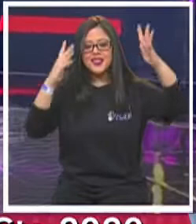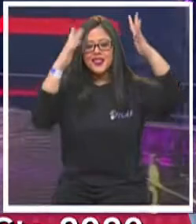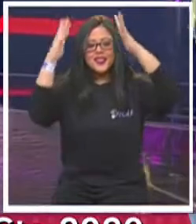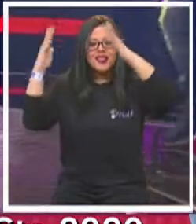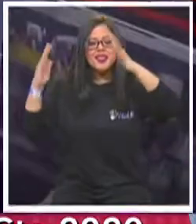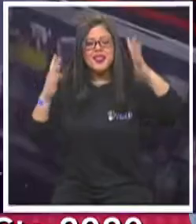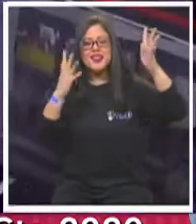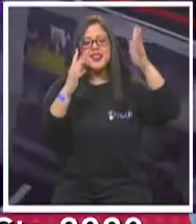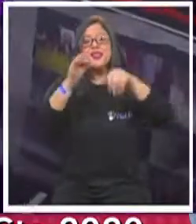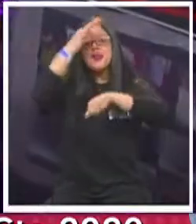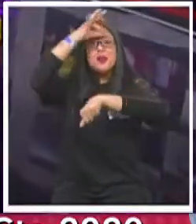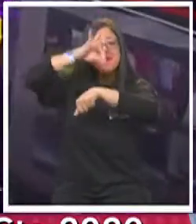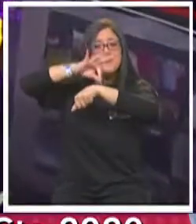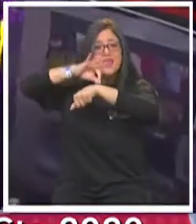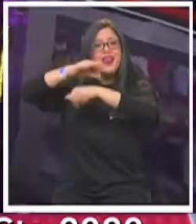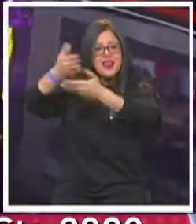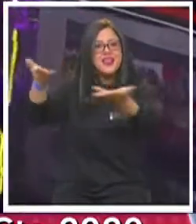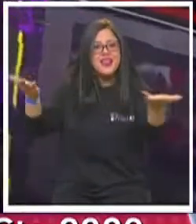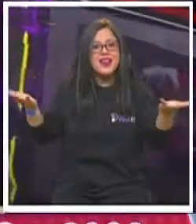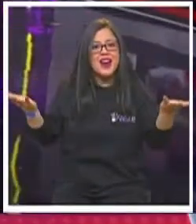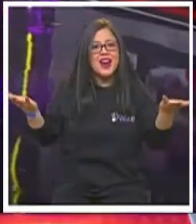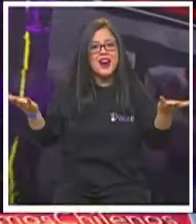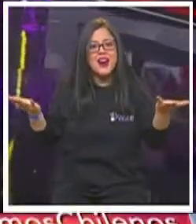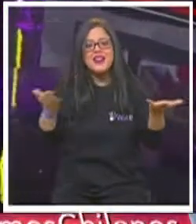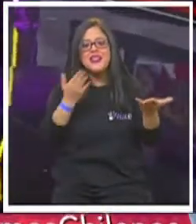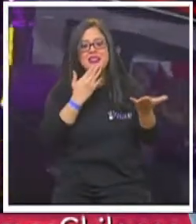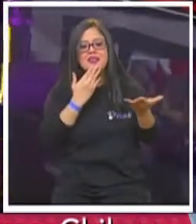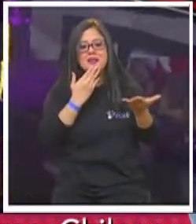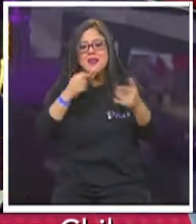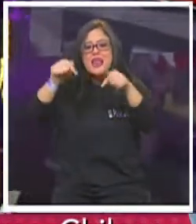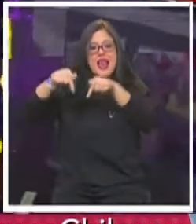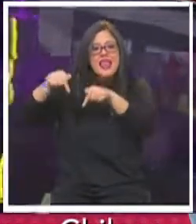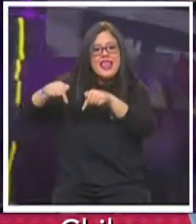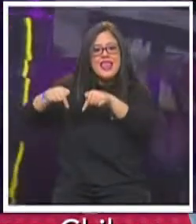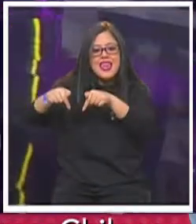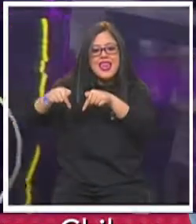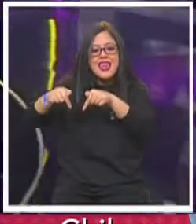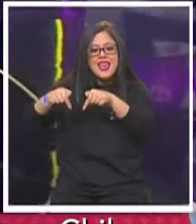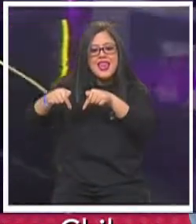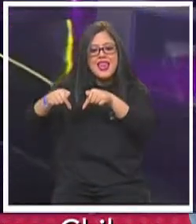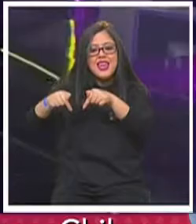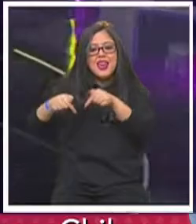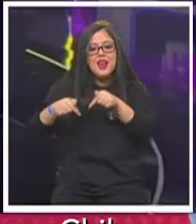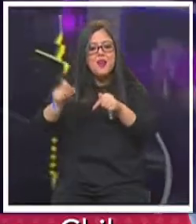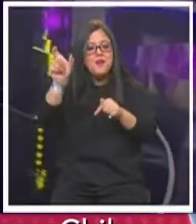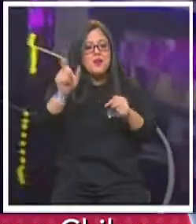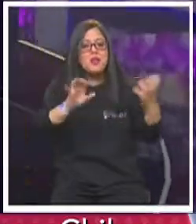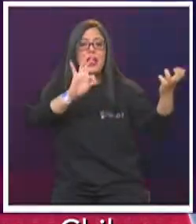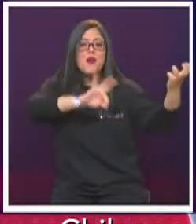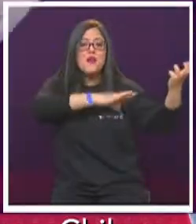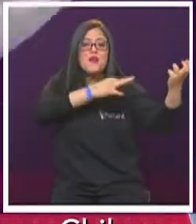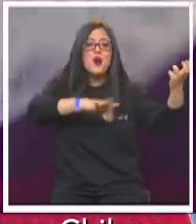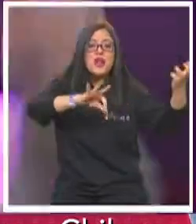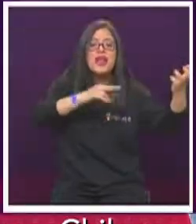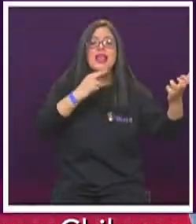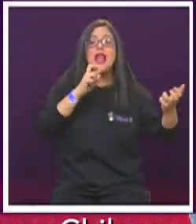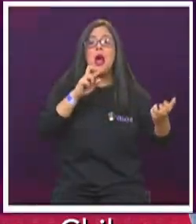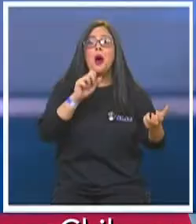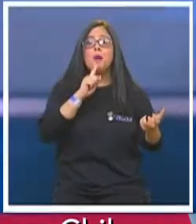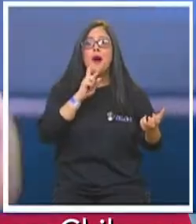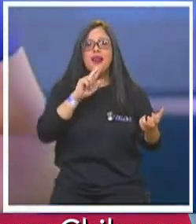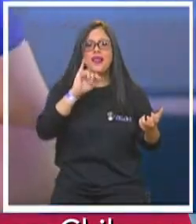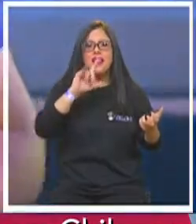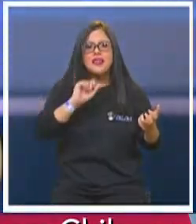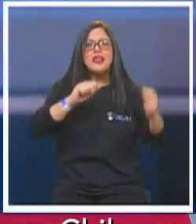El doctor Singh. Y además estaba aquí Damaris Silva en el violín. También estaba Patricia Bisbal,